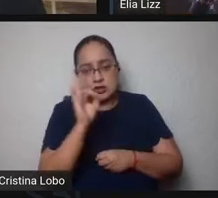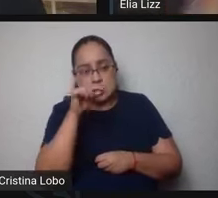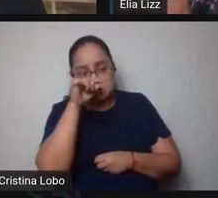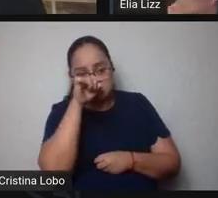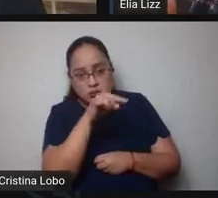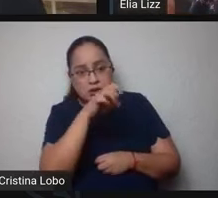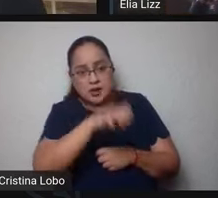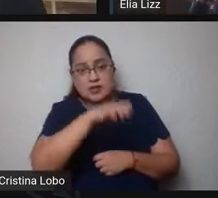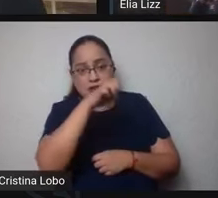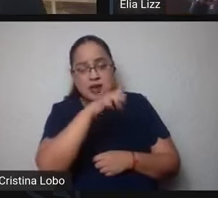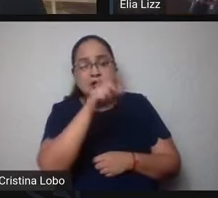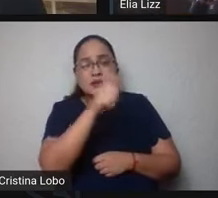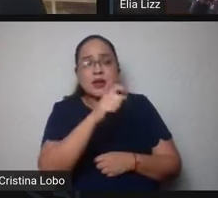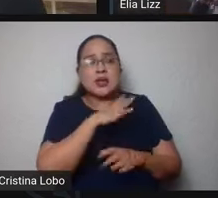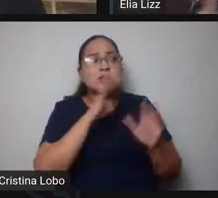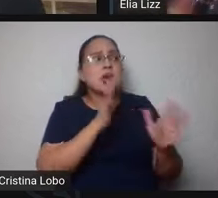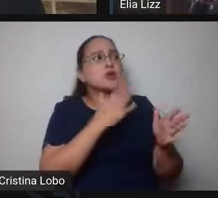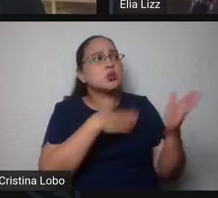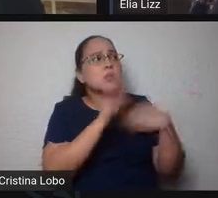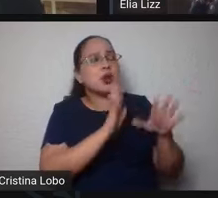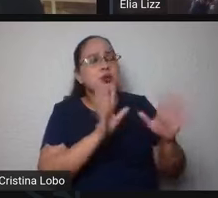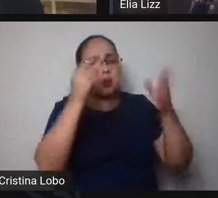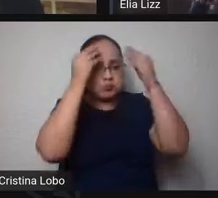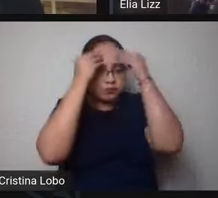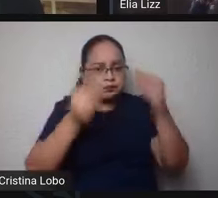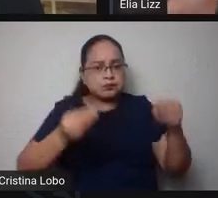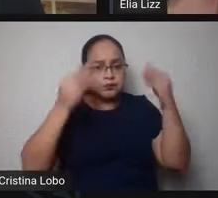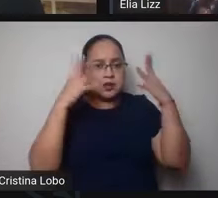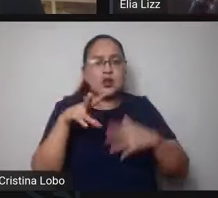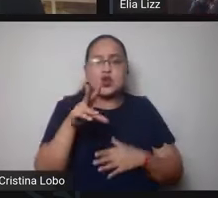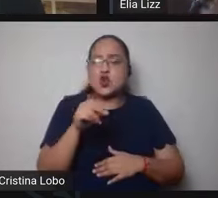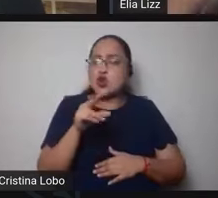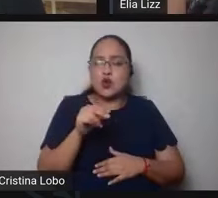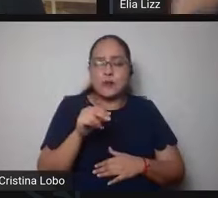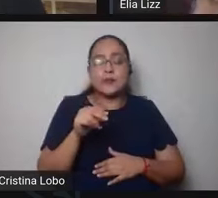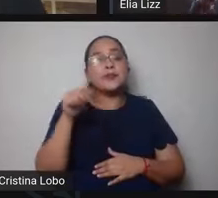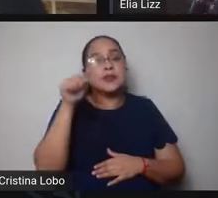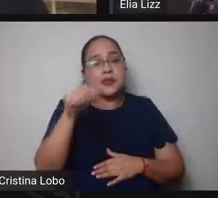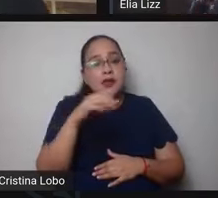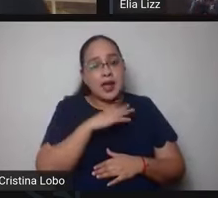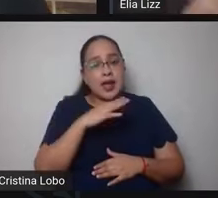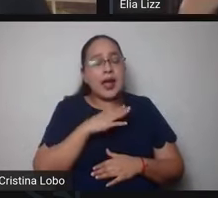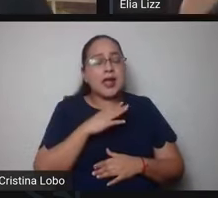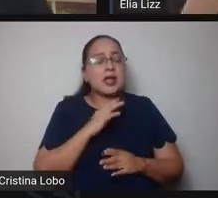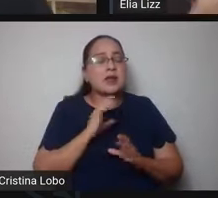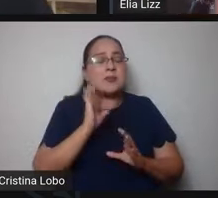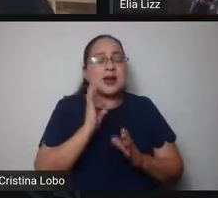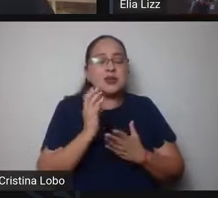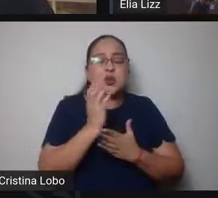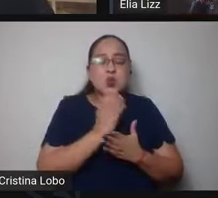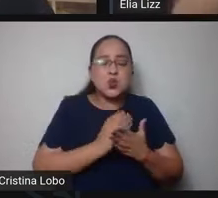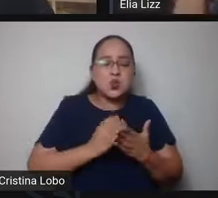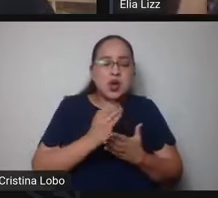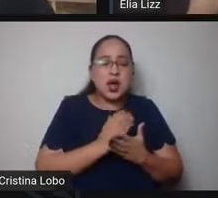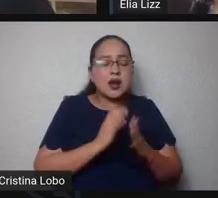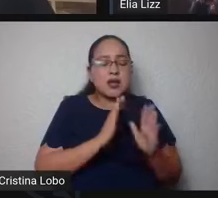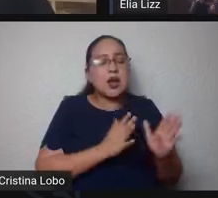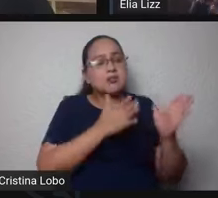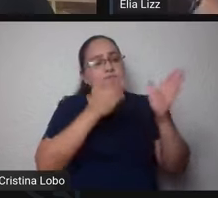esa edad, no es de lo voy a superar, eso no existe así. Es, hay que sanarla, hay que trascenderla, hay